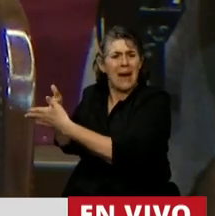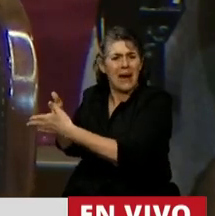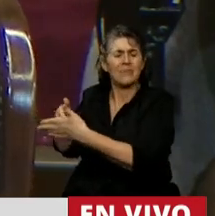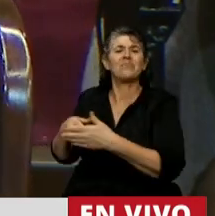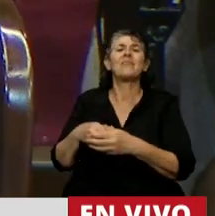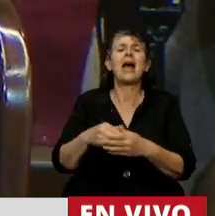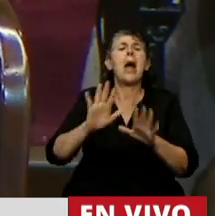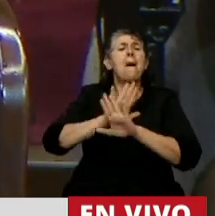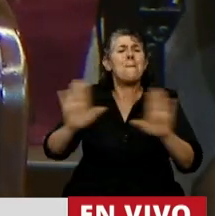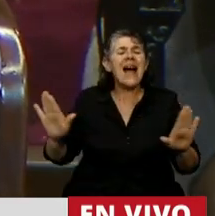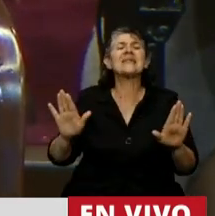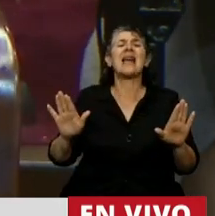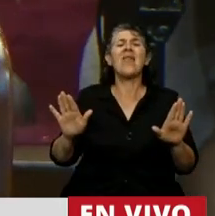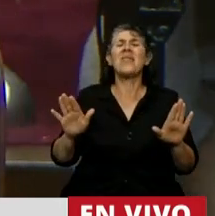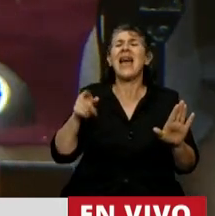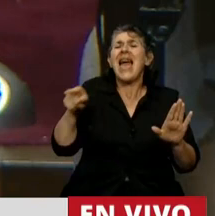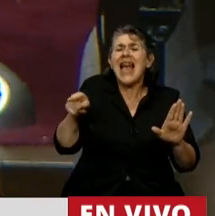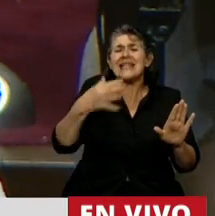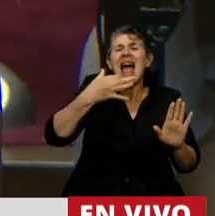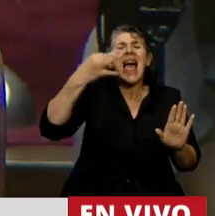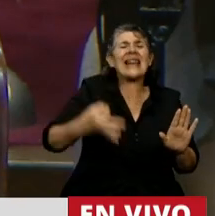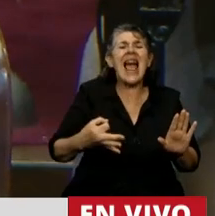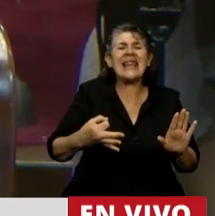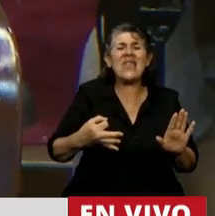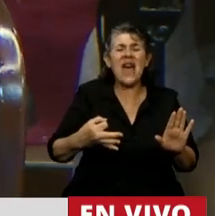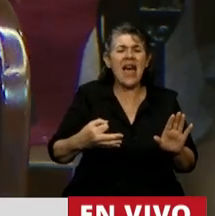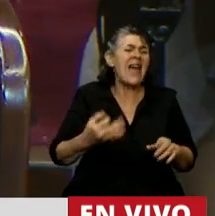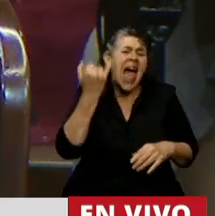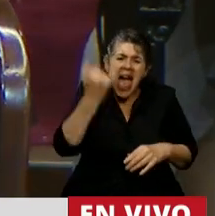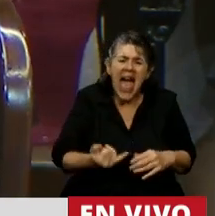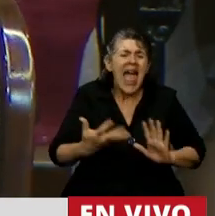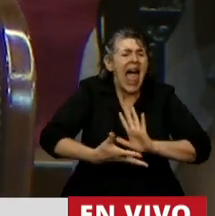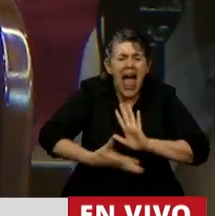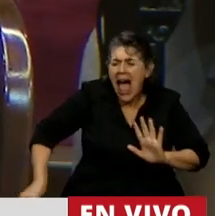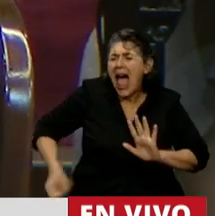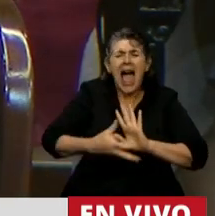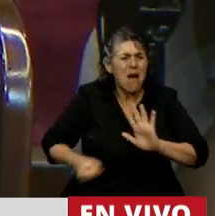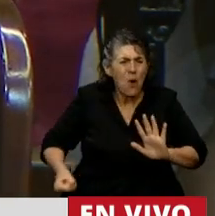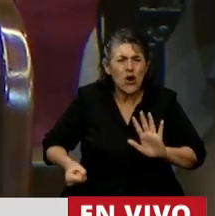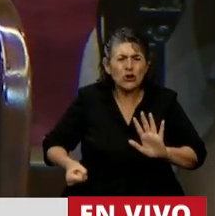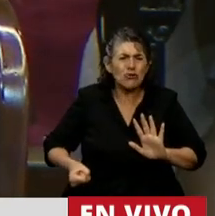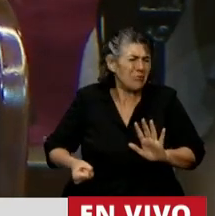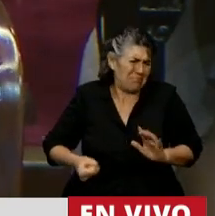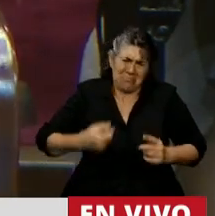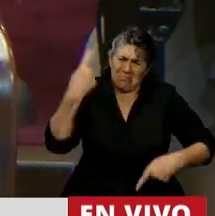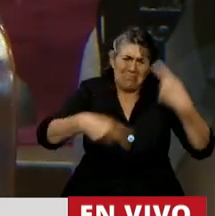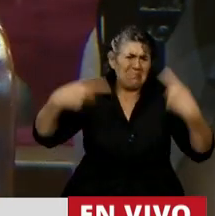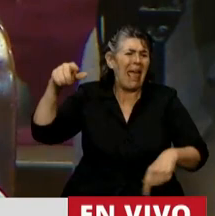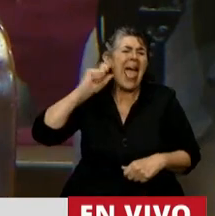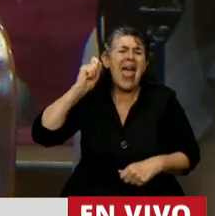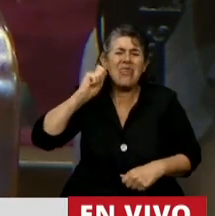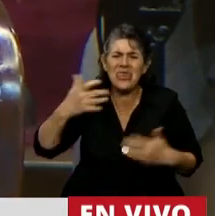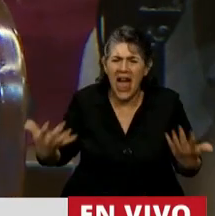de ocultar una realidad vergonzante. Se someten a abortos mujeres de diversas edades,